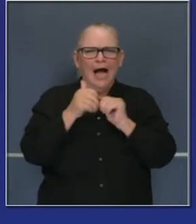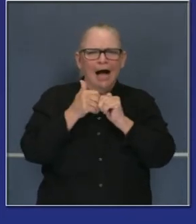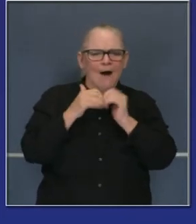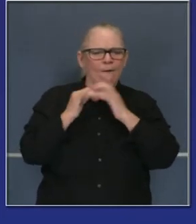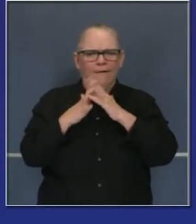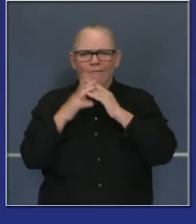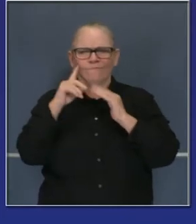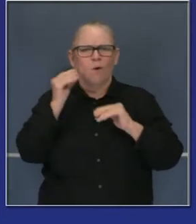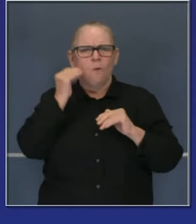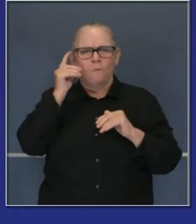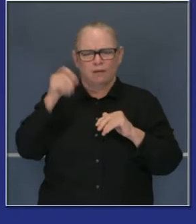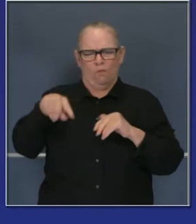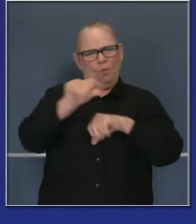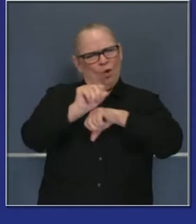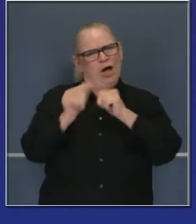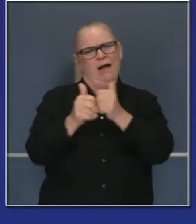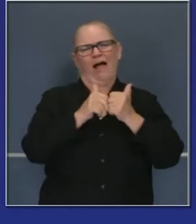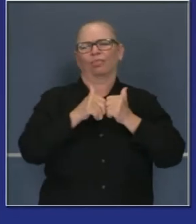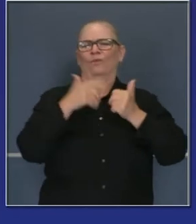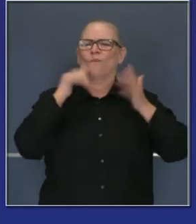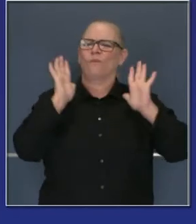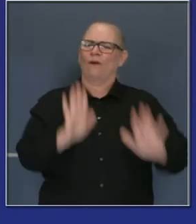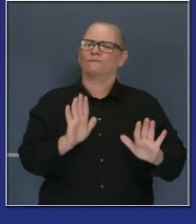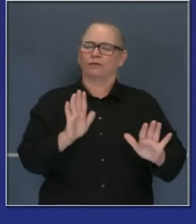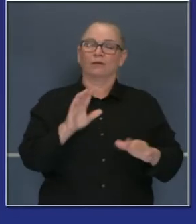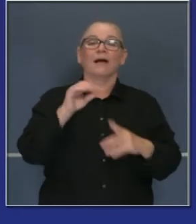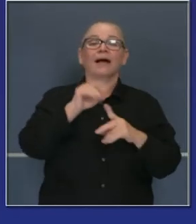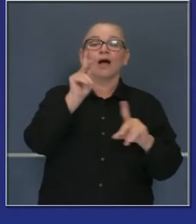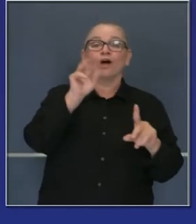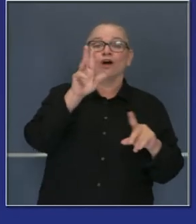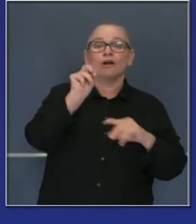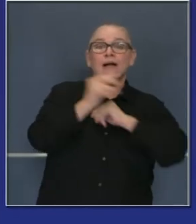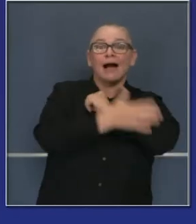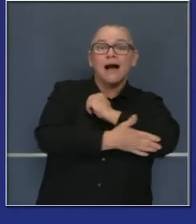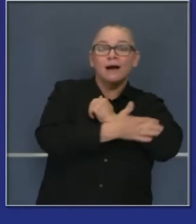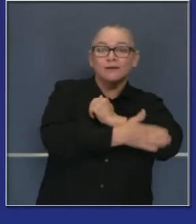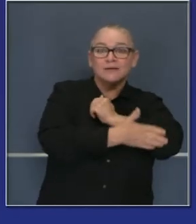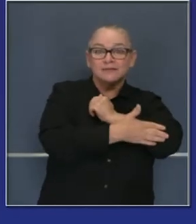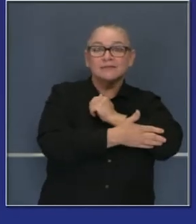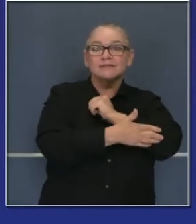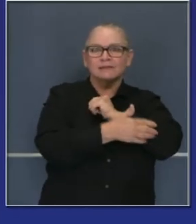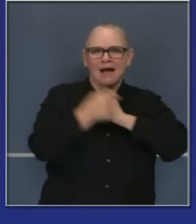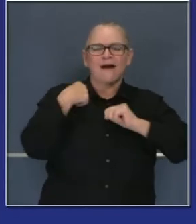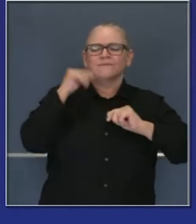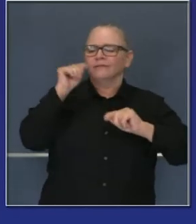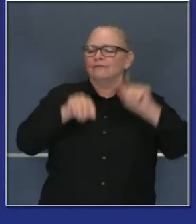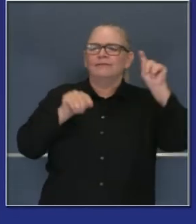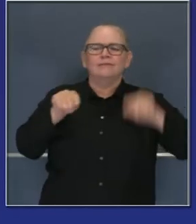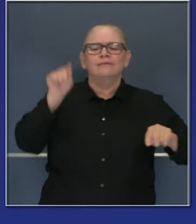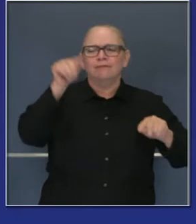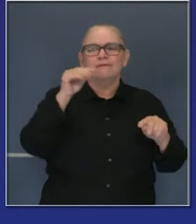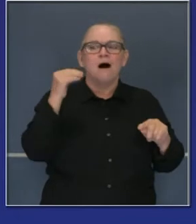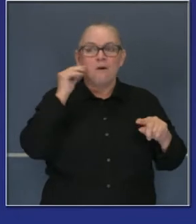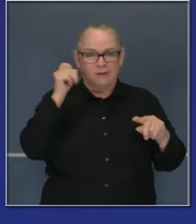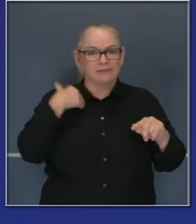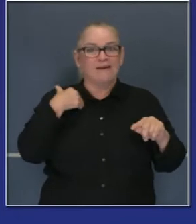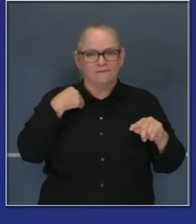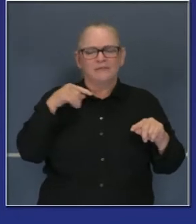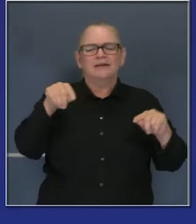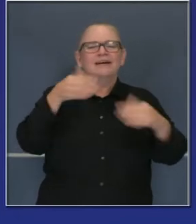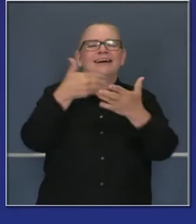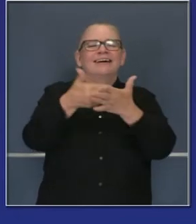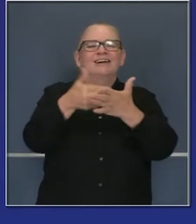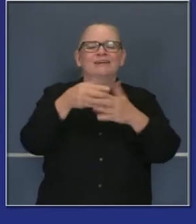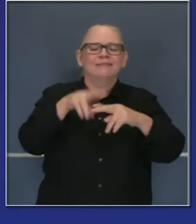trabajo con el liderazgo local en el condado kern lo digo porque este asunto de los desarrollados hace un impacto grande